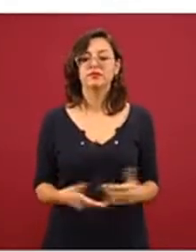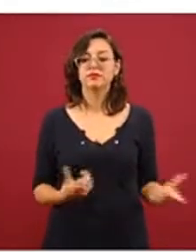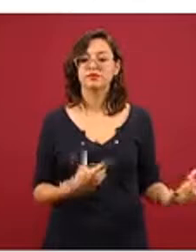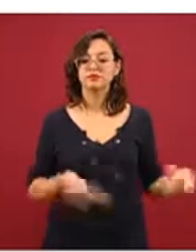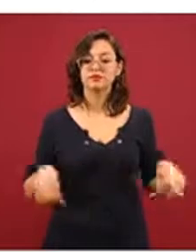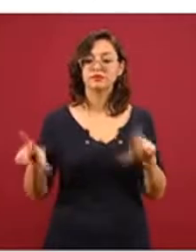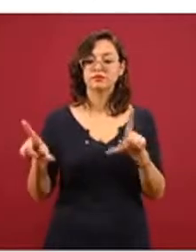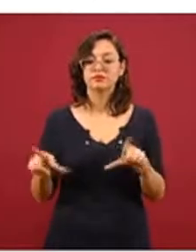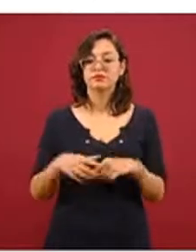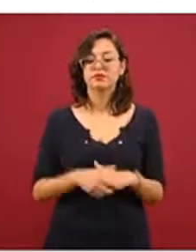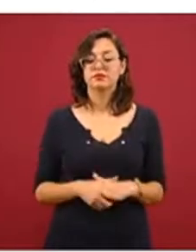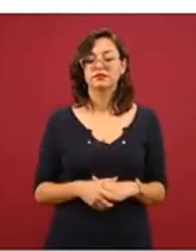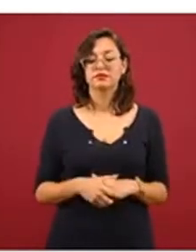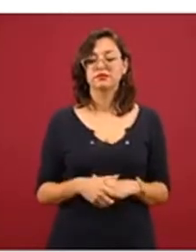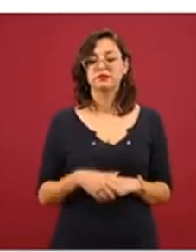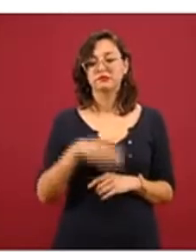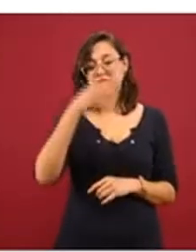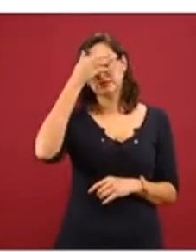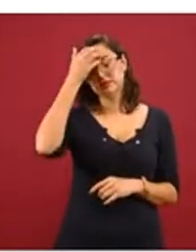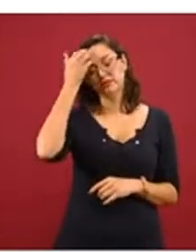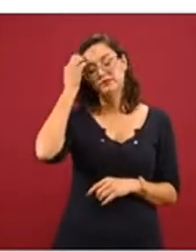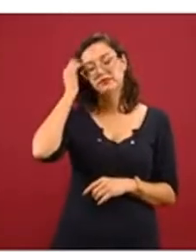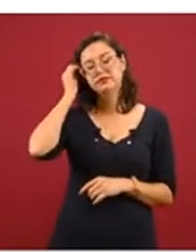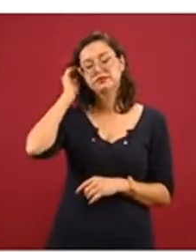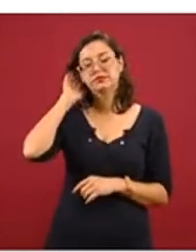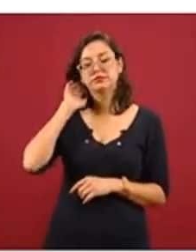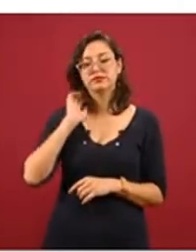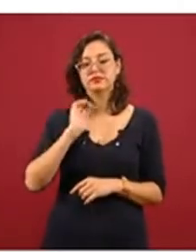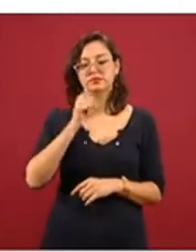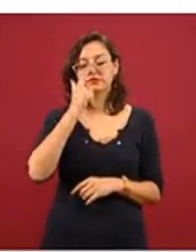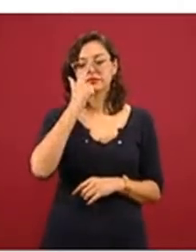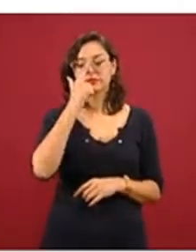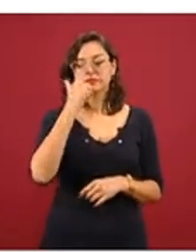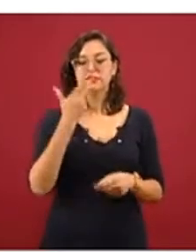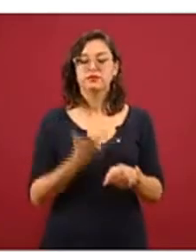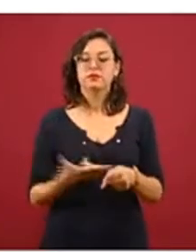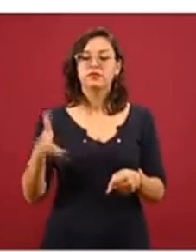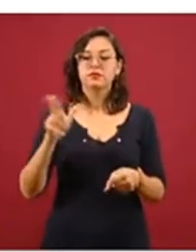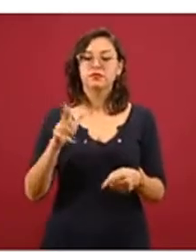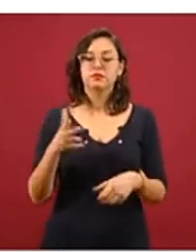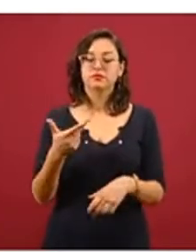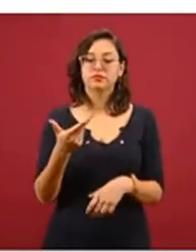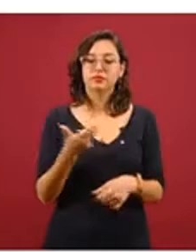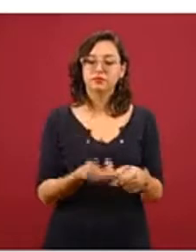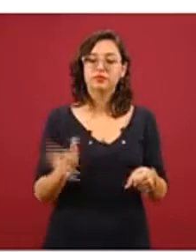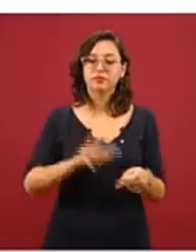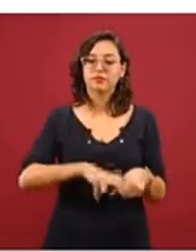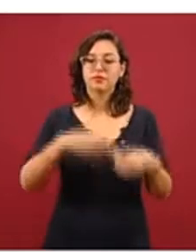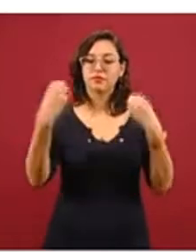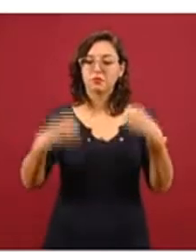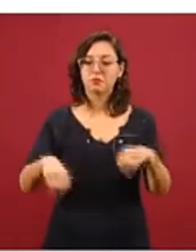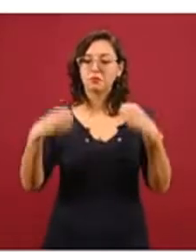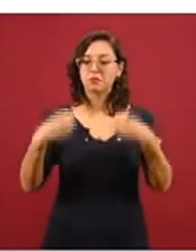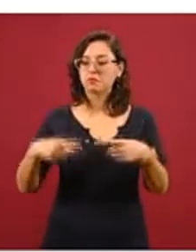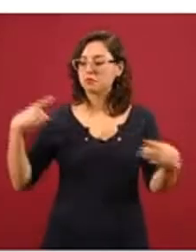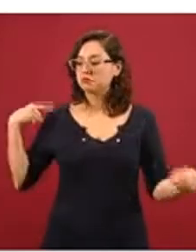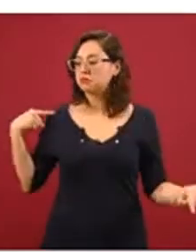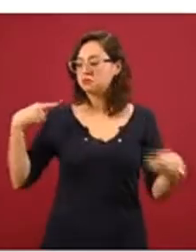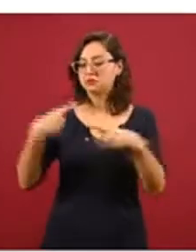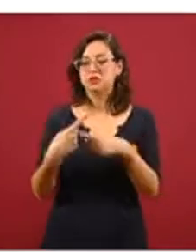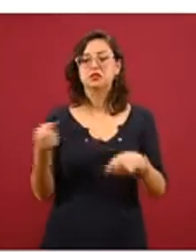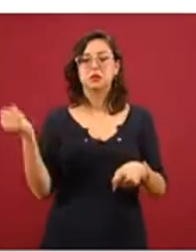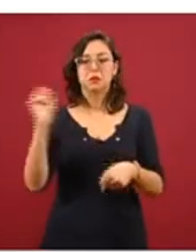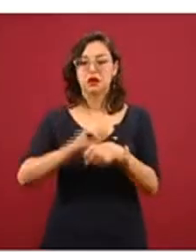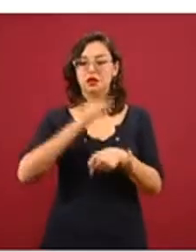de diapositivas. Nuestra ocupación y disponibilidad hospitalaria. Toda la semana tuvimos una muy buena tasa de